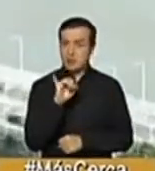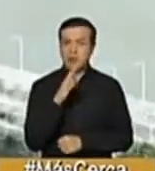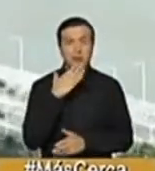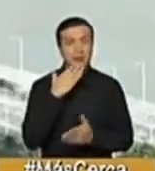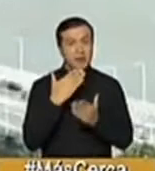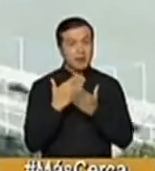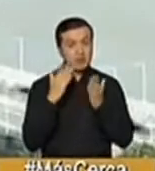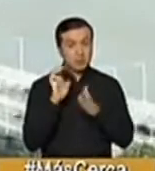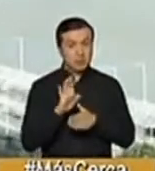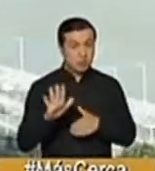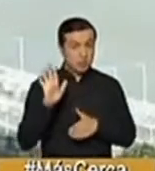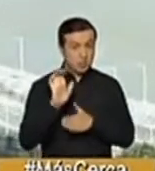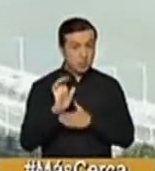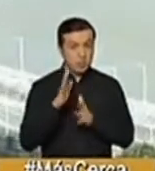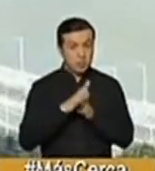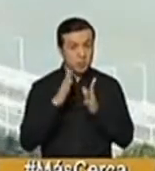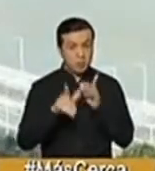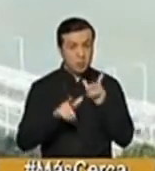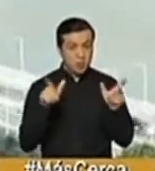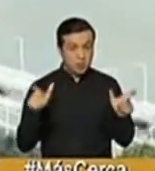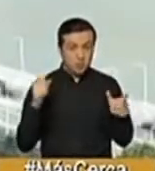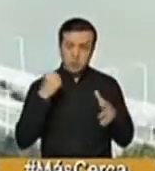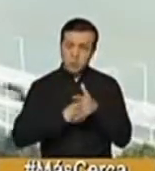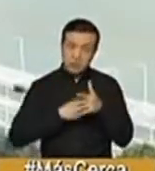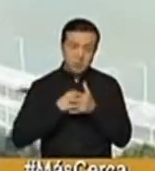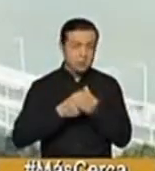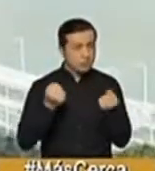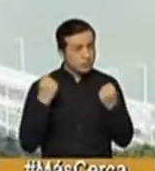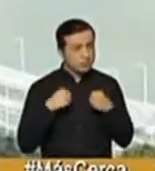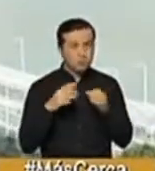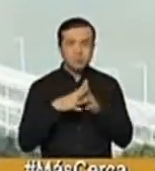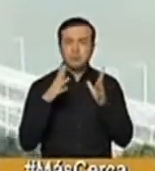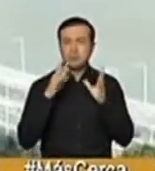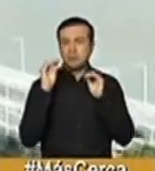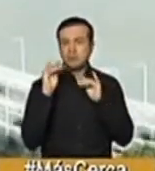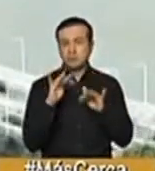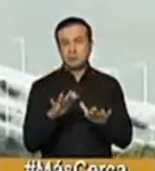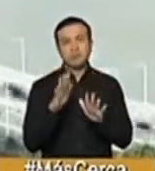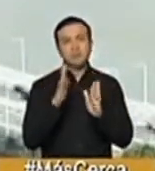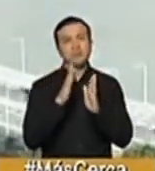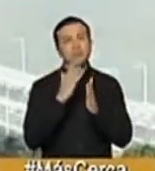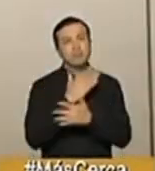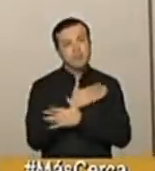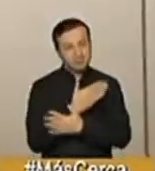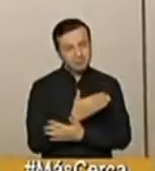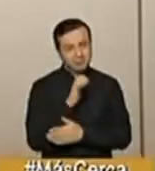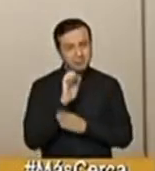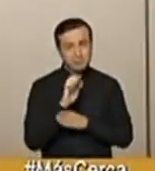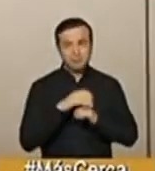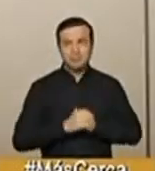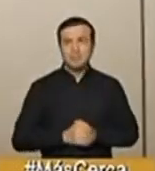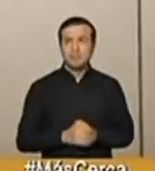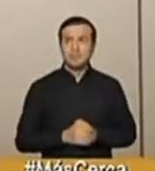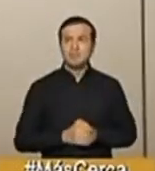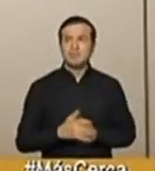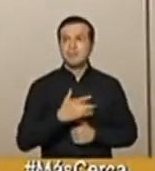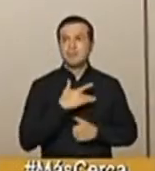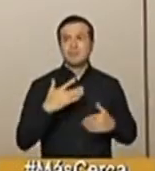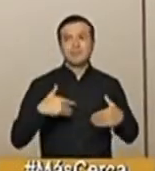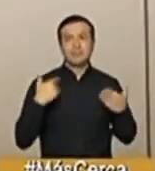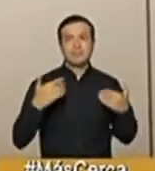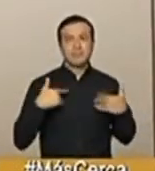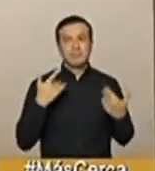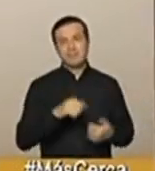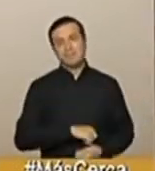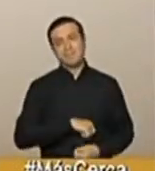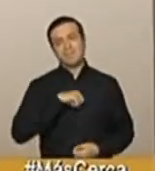gracias a los ecuatorianos que han estado atrás de nosotros, y muchas bendiciones y saludos, mi Ecuador. Estoy contenta,